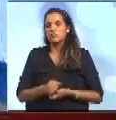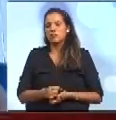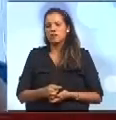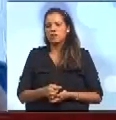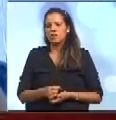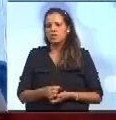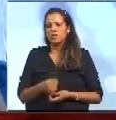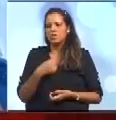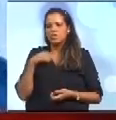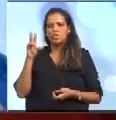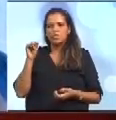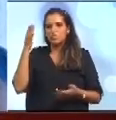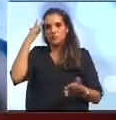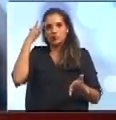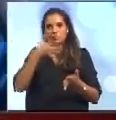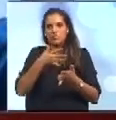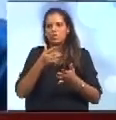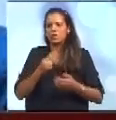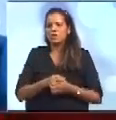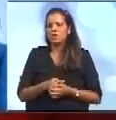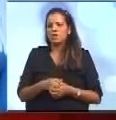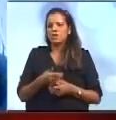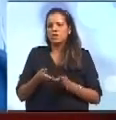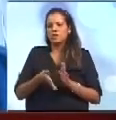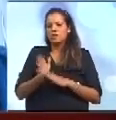no estudié donde estudian